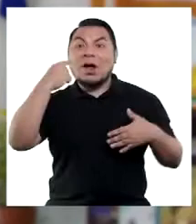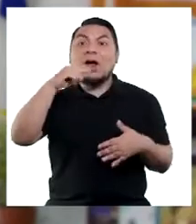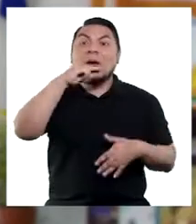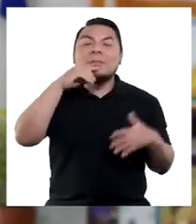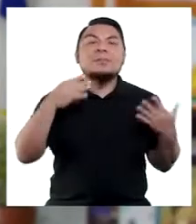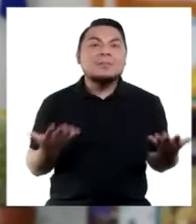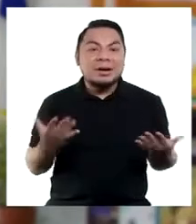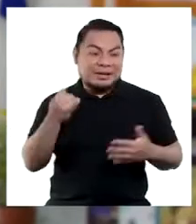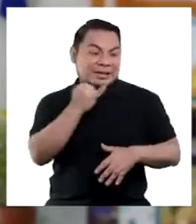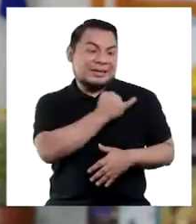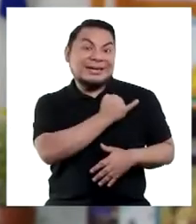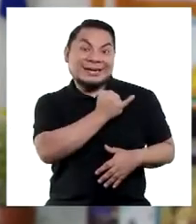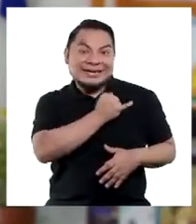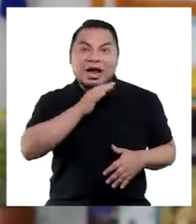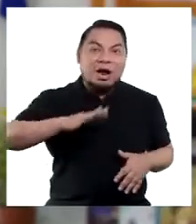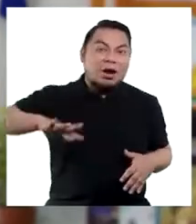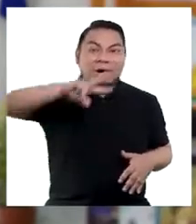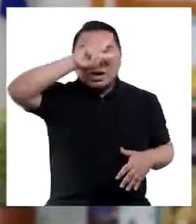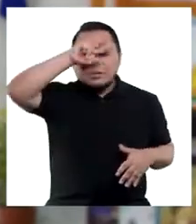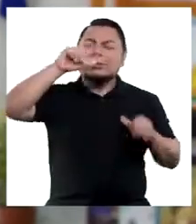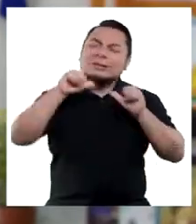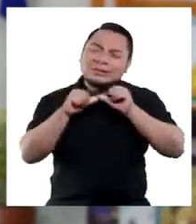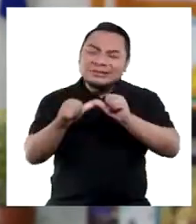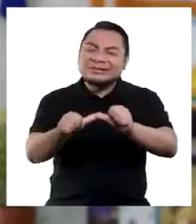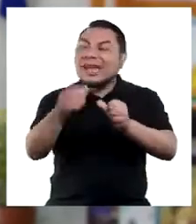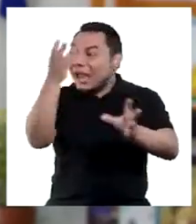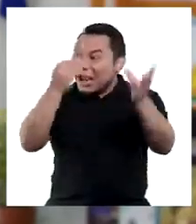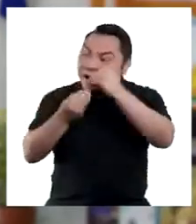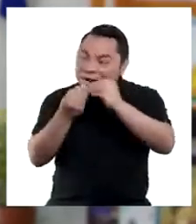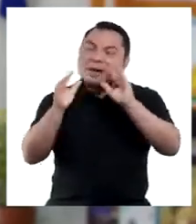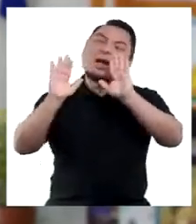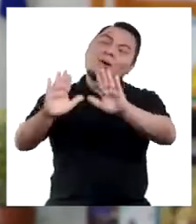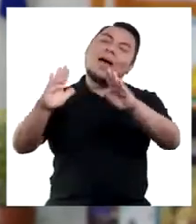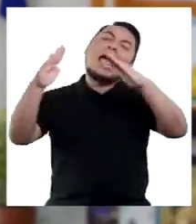y los niños del nivel inicial de nuestro país